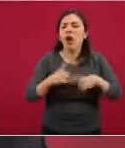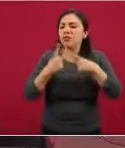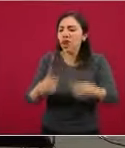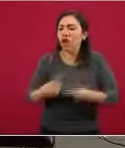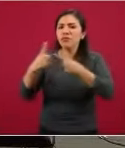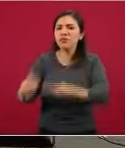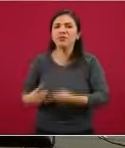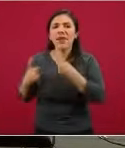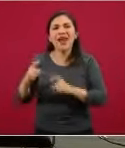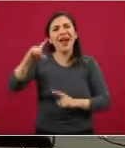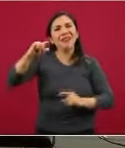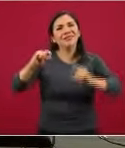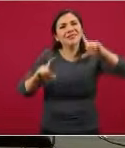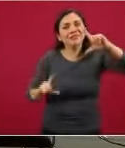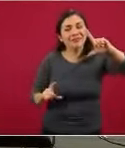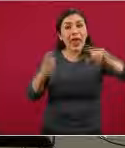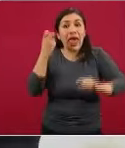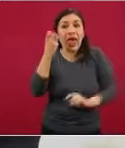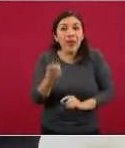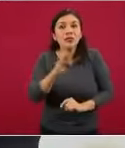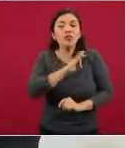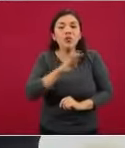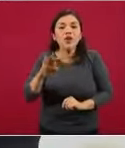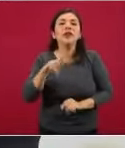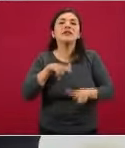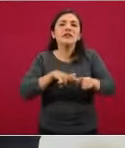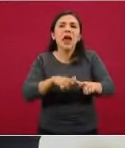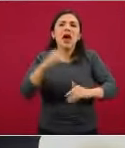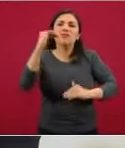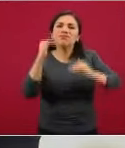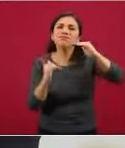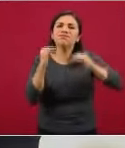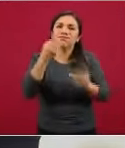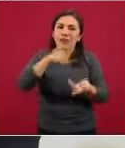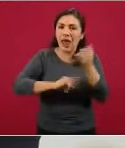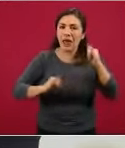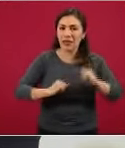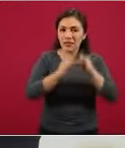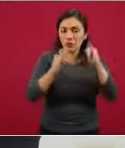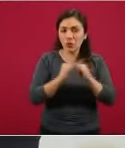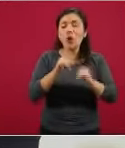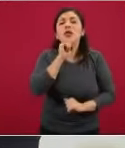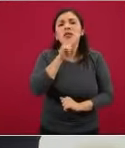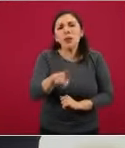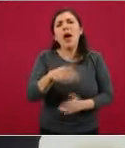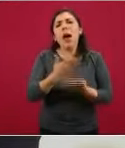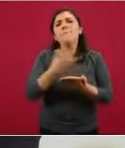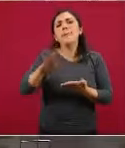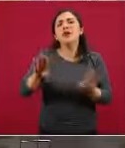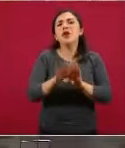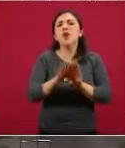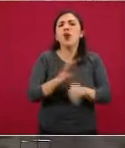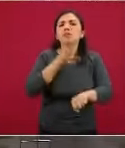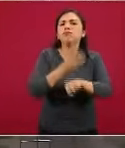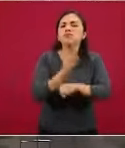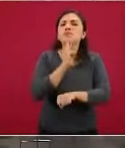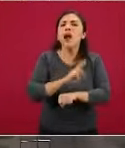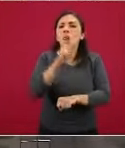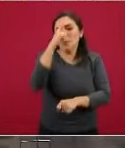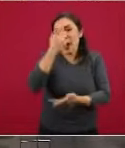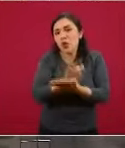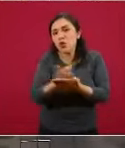otorgando. Y eso nos ha permitido mantener un balance en el instituto, ¿no? Además de mejoras en la recuperación,